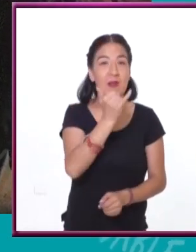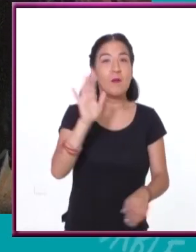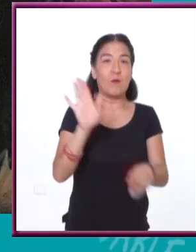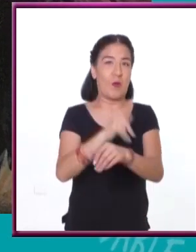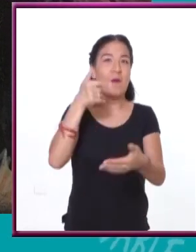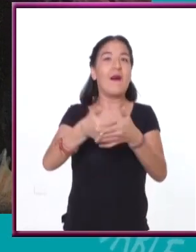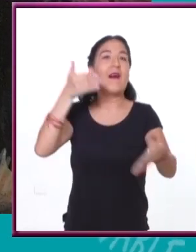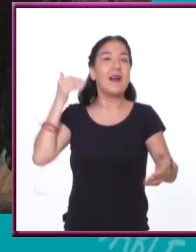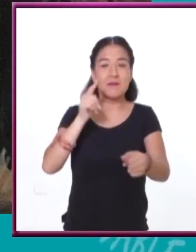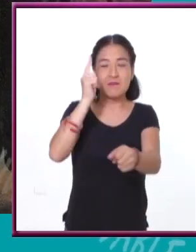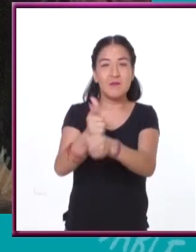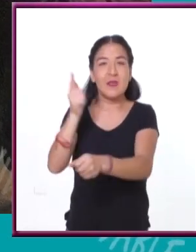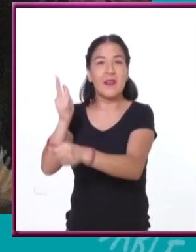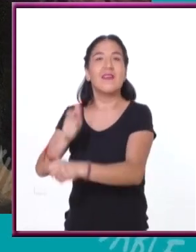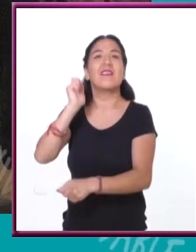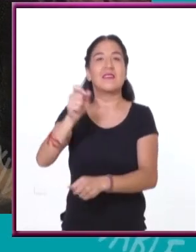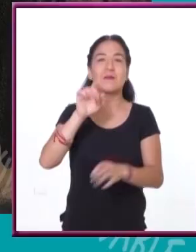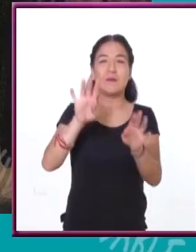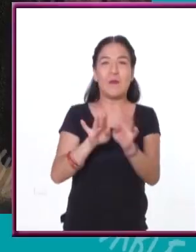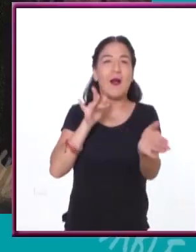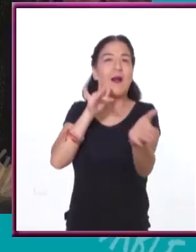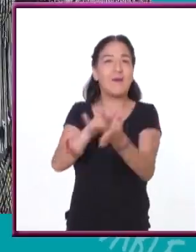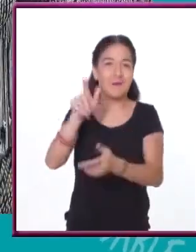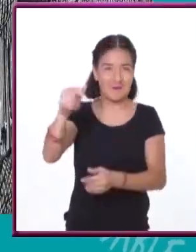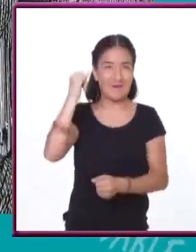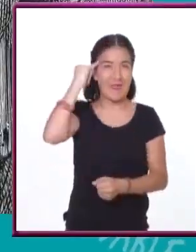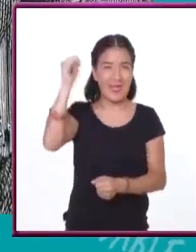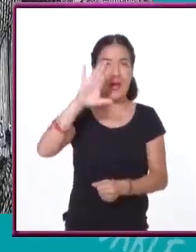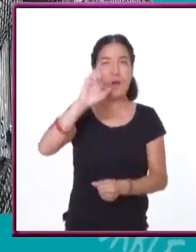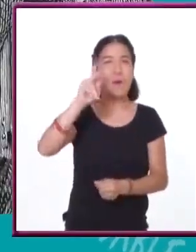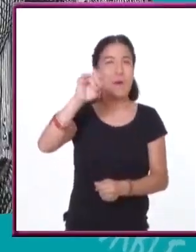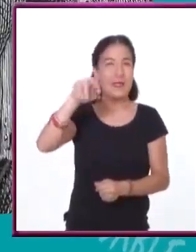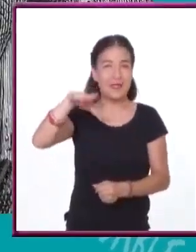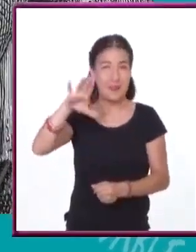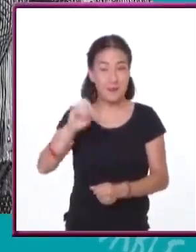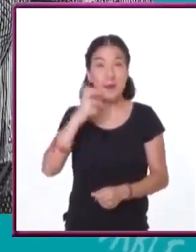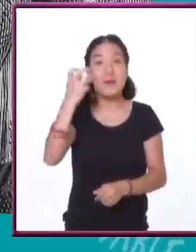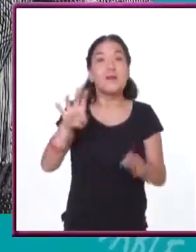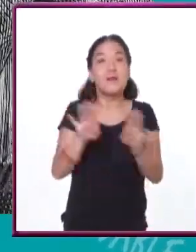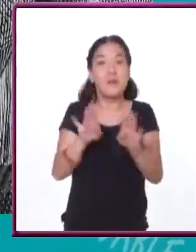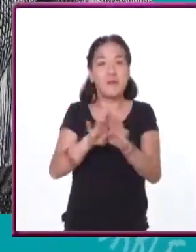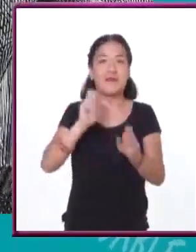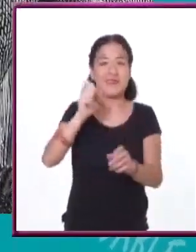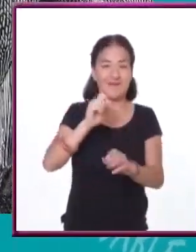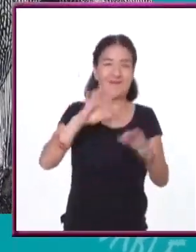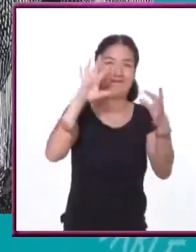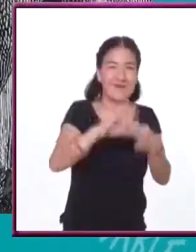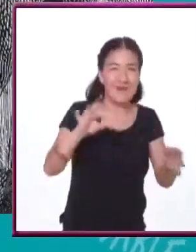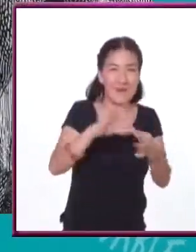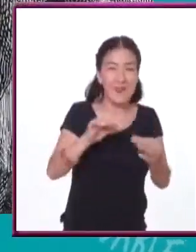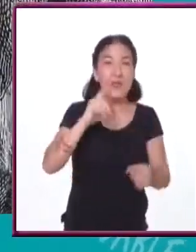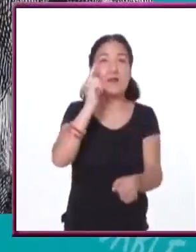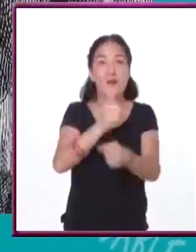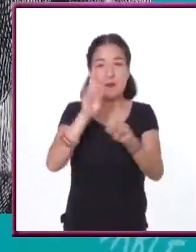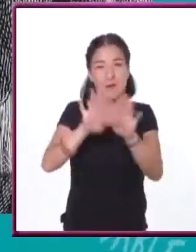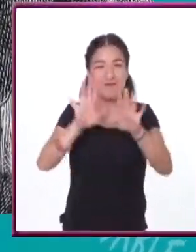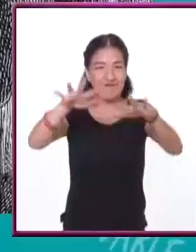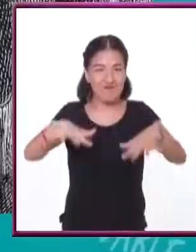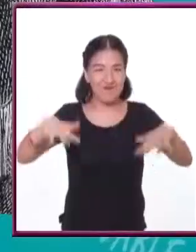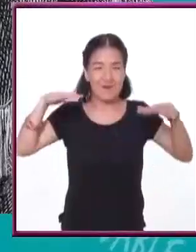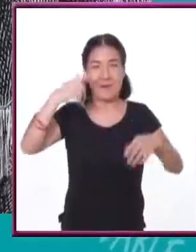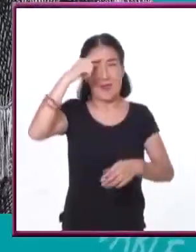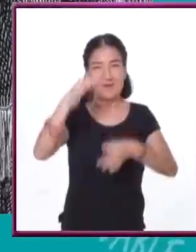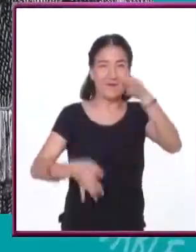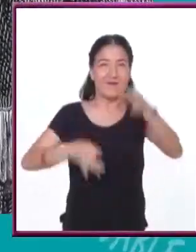que apoyaban las ideas de Copérnico. Según los relatos, después de negar sus descubrimientos ante el tribunal